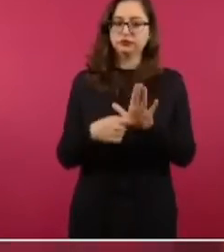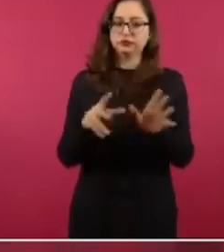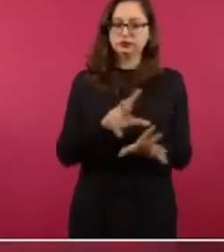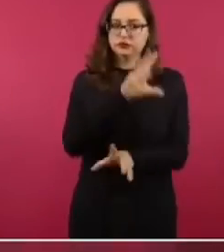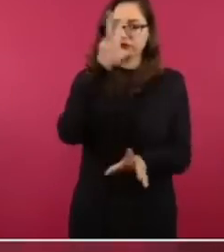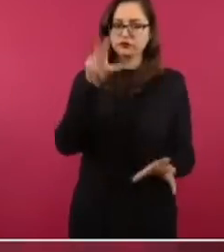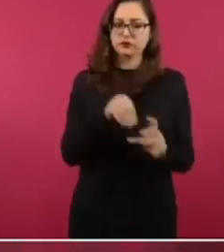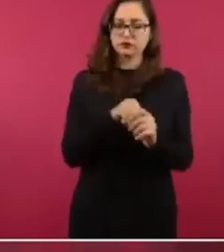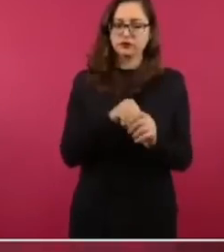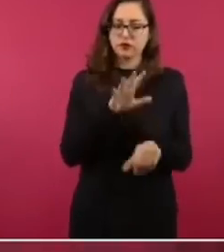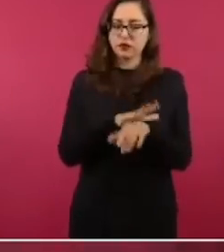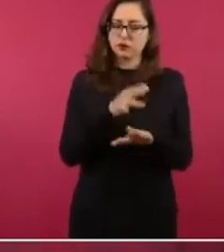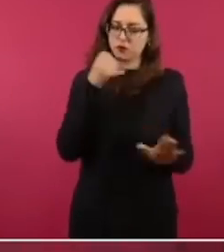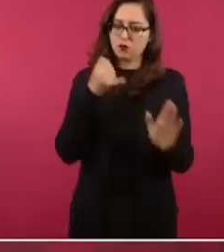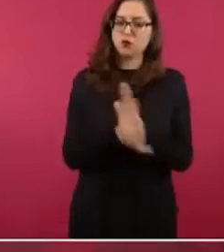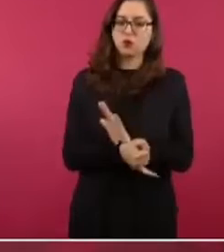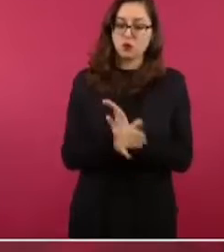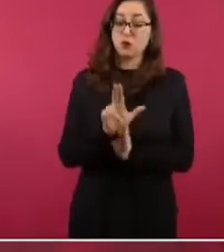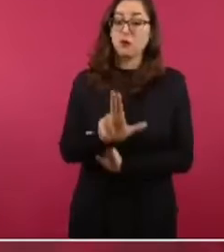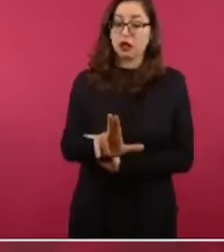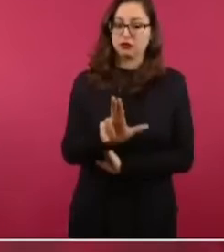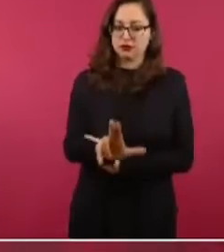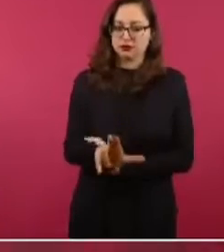un informe más profundo.